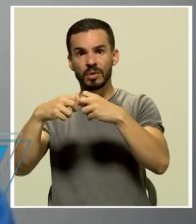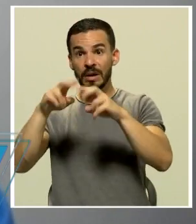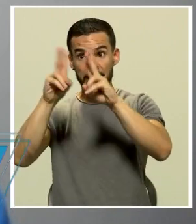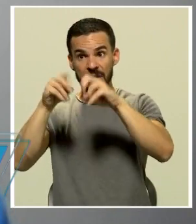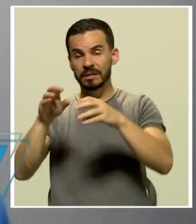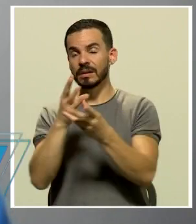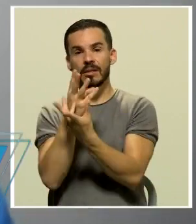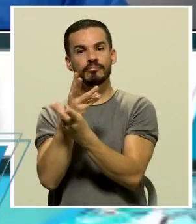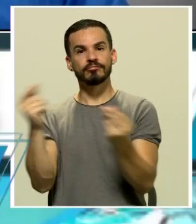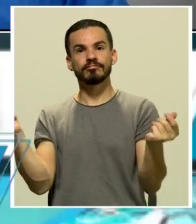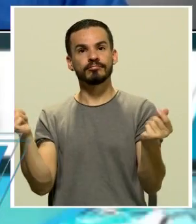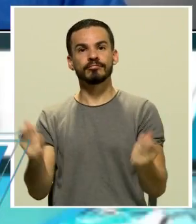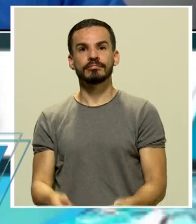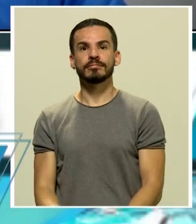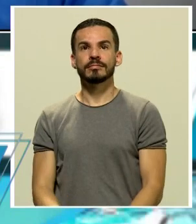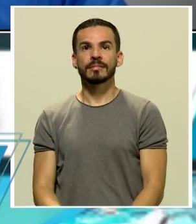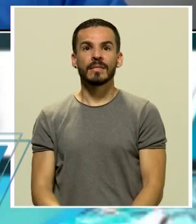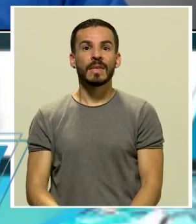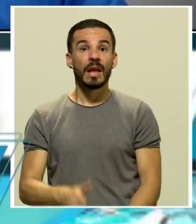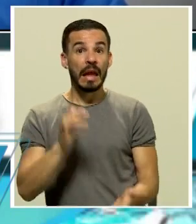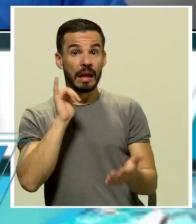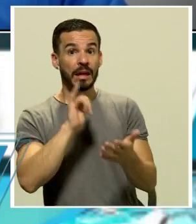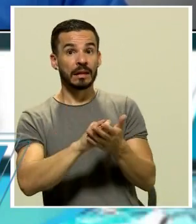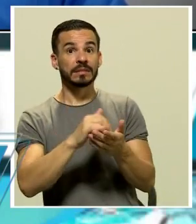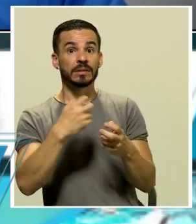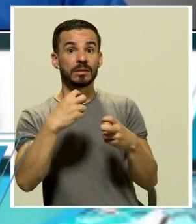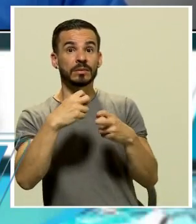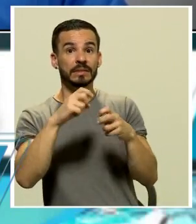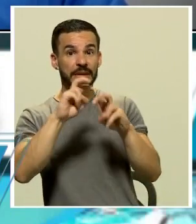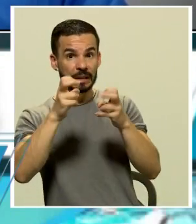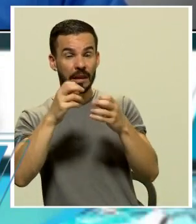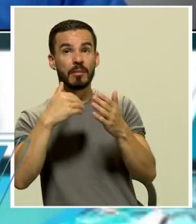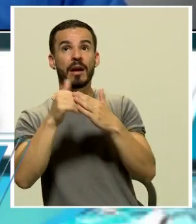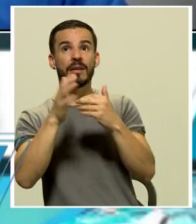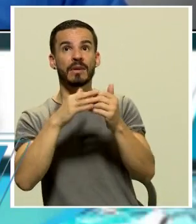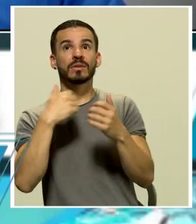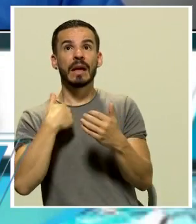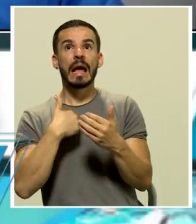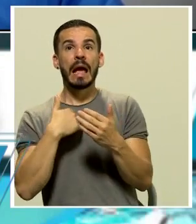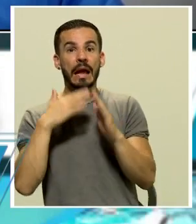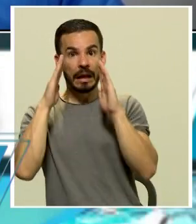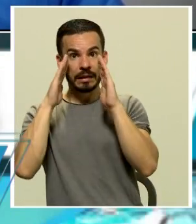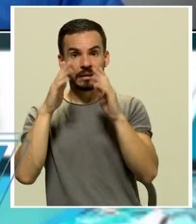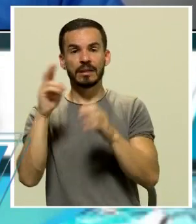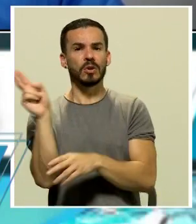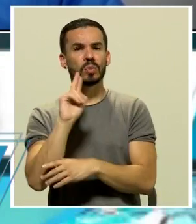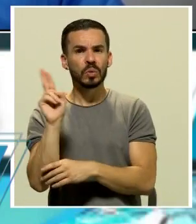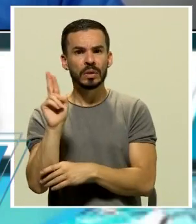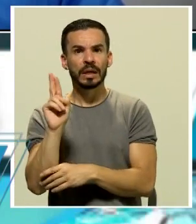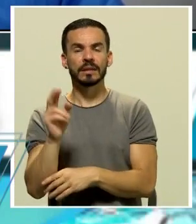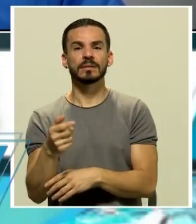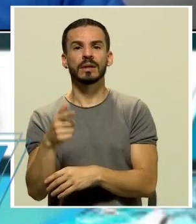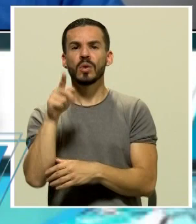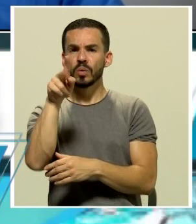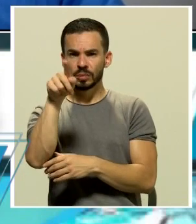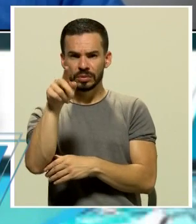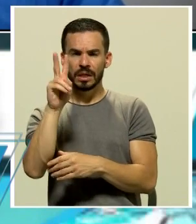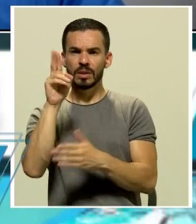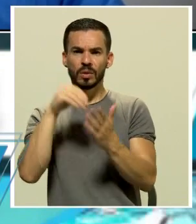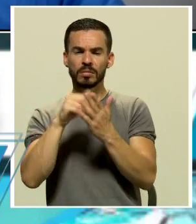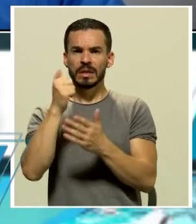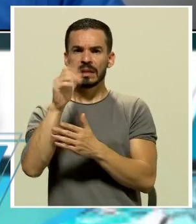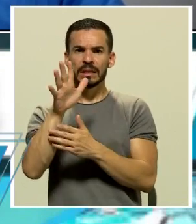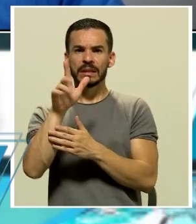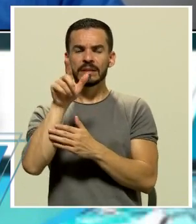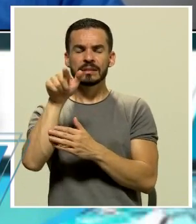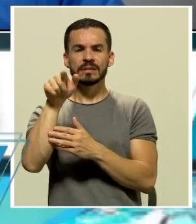desaparecen. Es decir, es un tema de infraestructura que hay que atender con urgencia. Usted en 2015, don